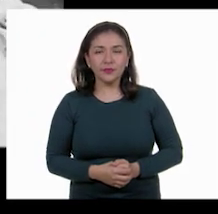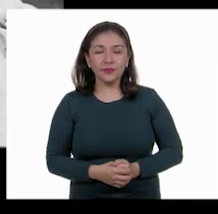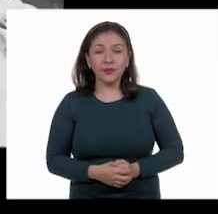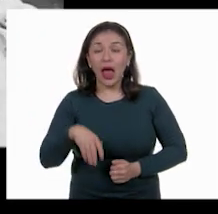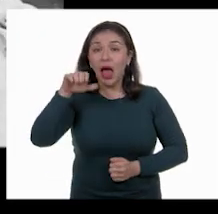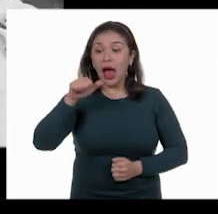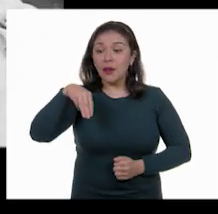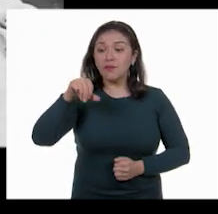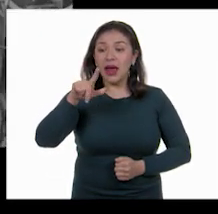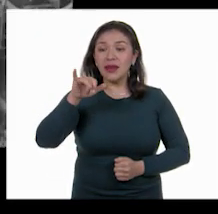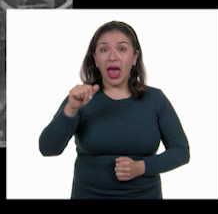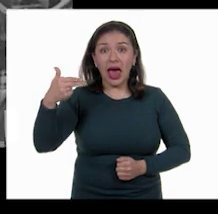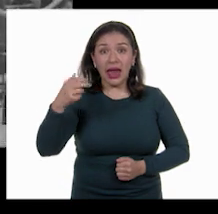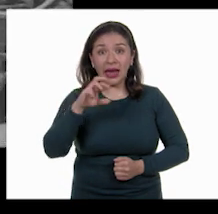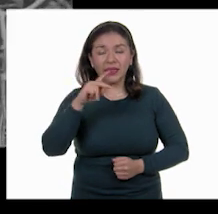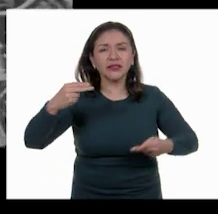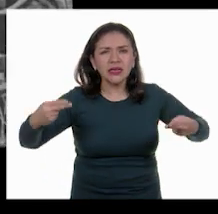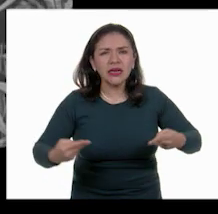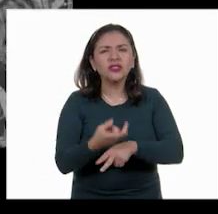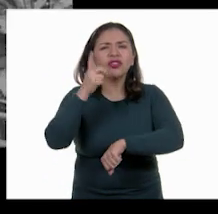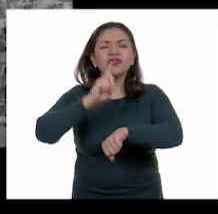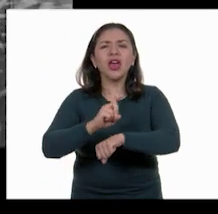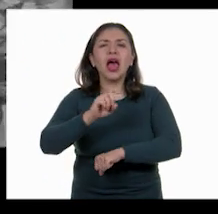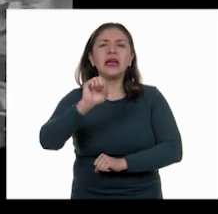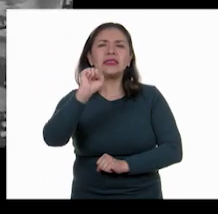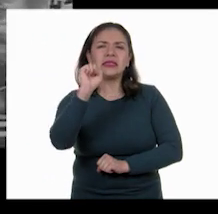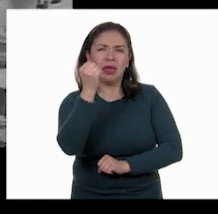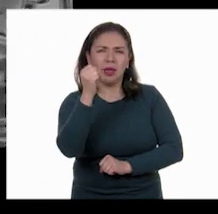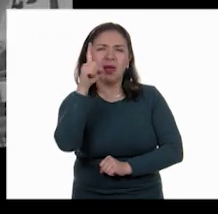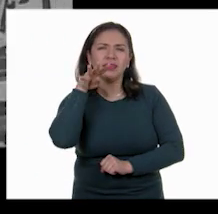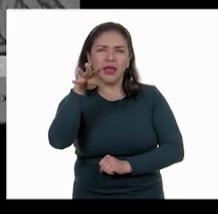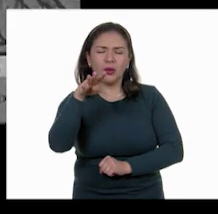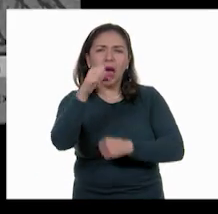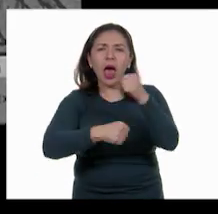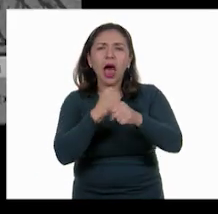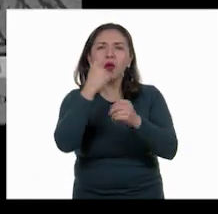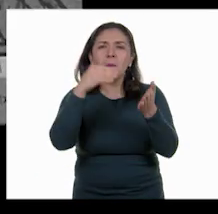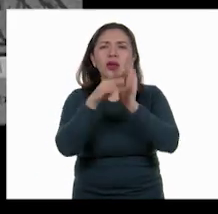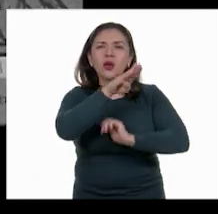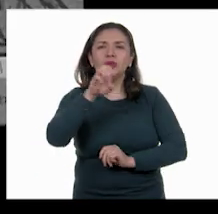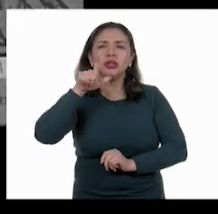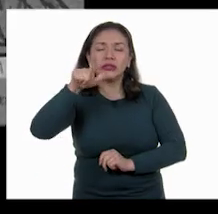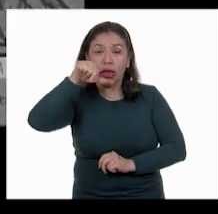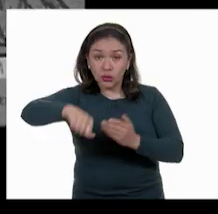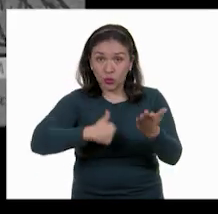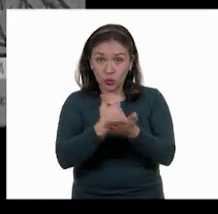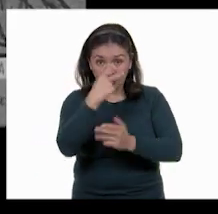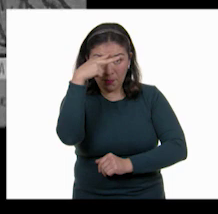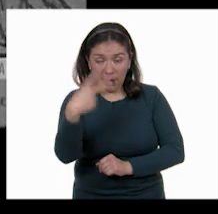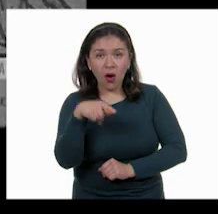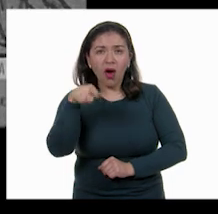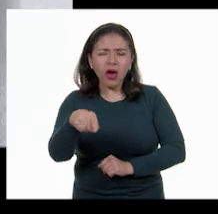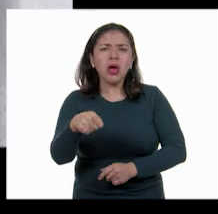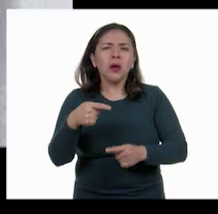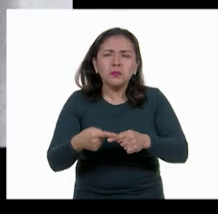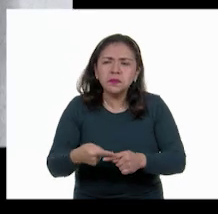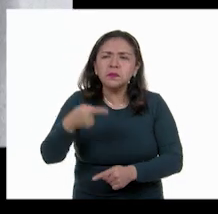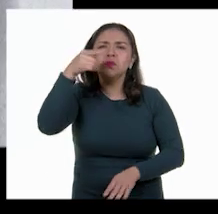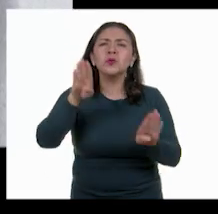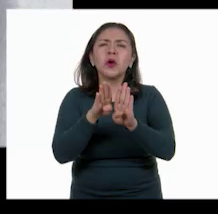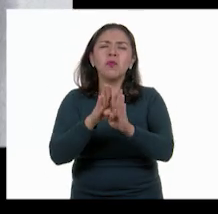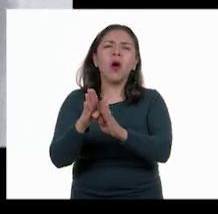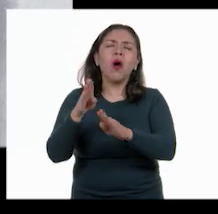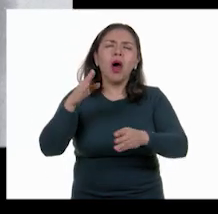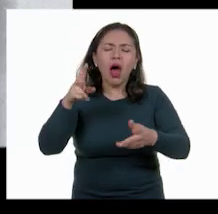Amalia Hernández nació el 19 de septiembre de 1917 en la Ciudad de México y se formó como bailarina en la